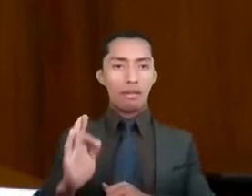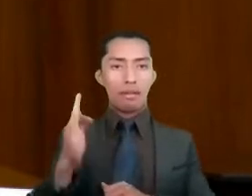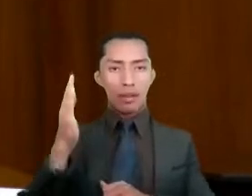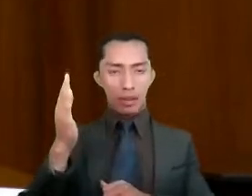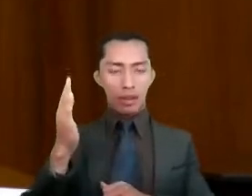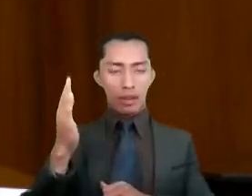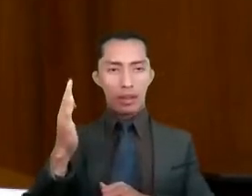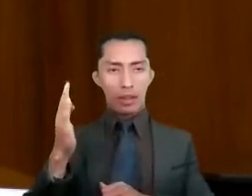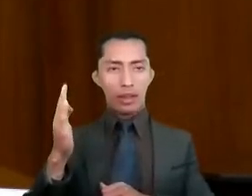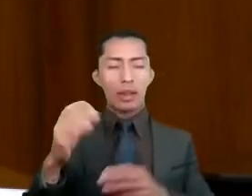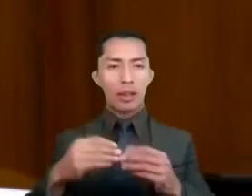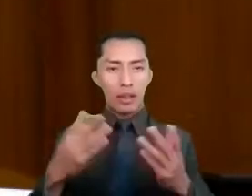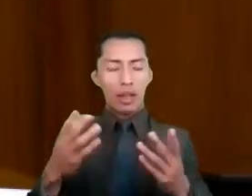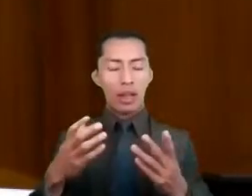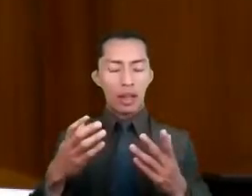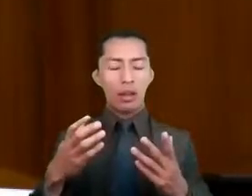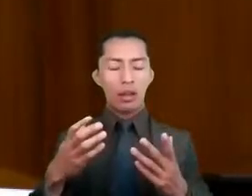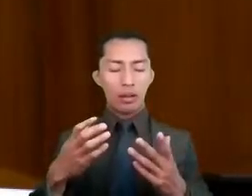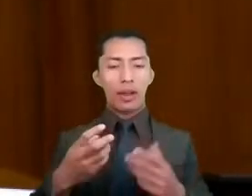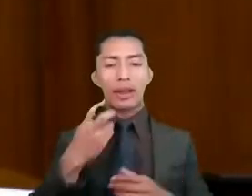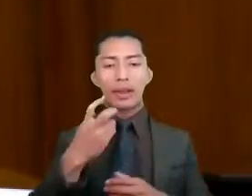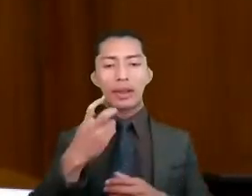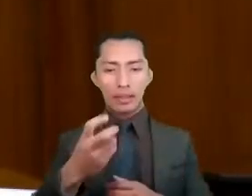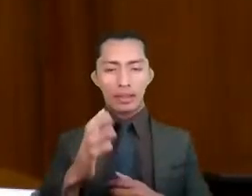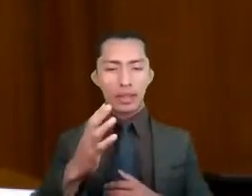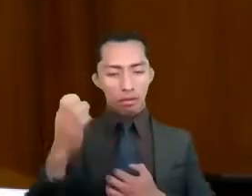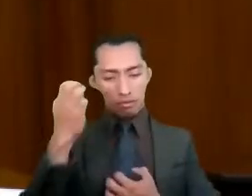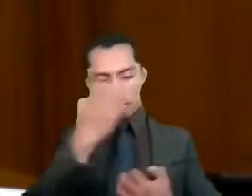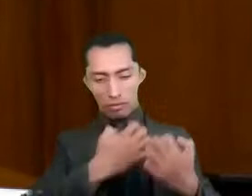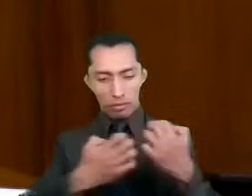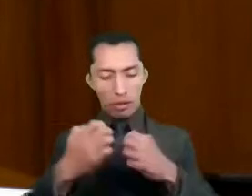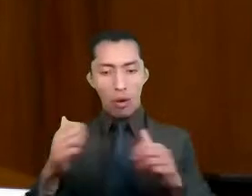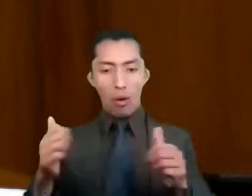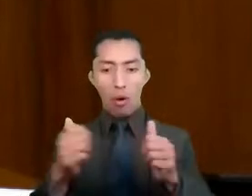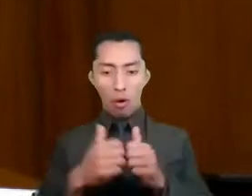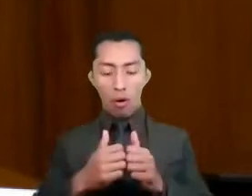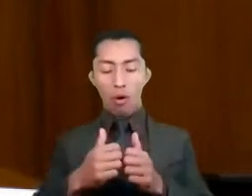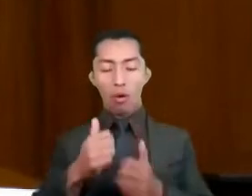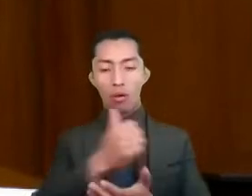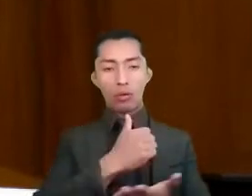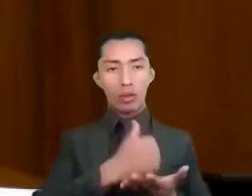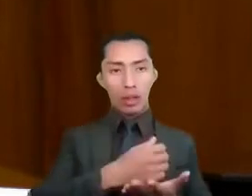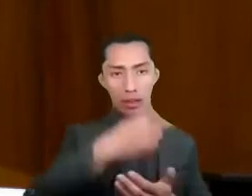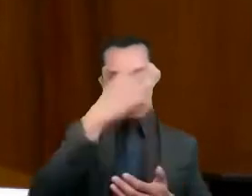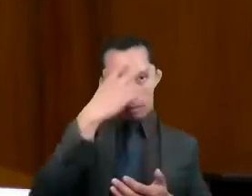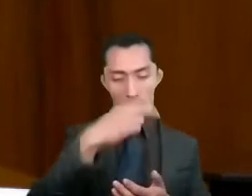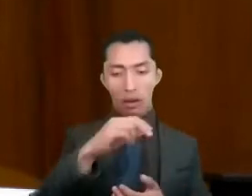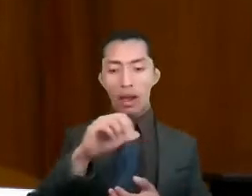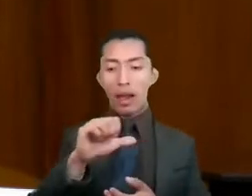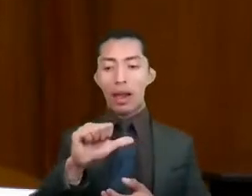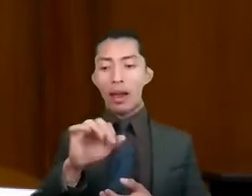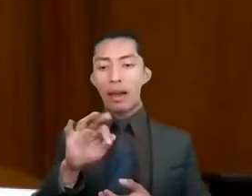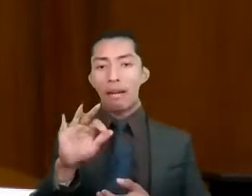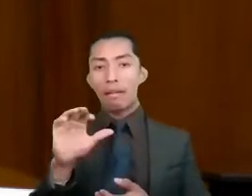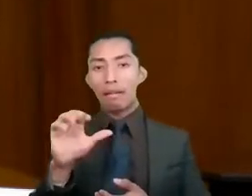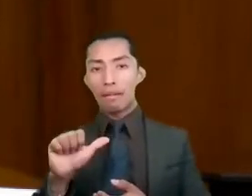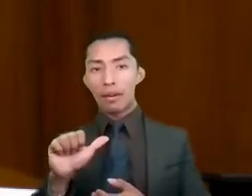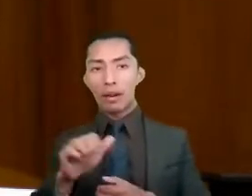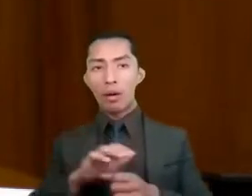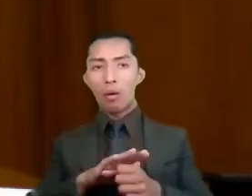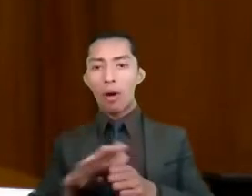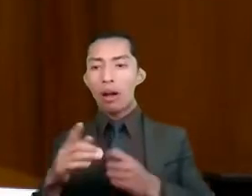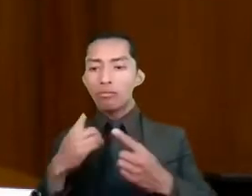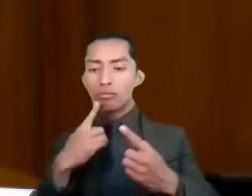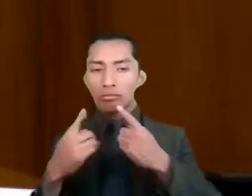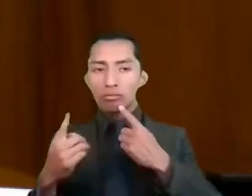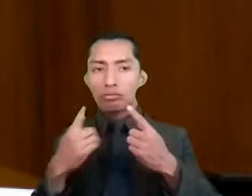México está analizando junto con el Aeropuerto Felipe Ángeles cuáles son los vuelos que se tienen que ir trasladando hacia